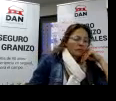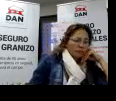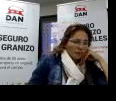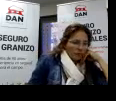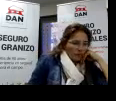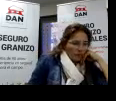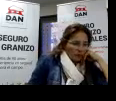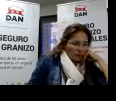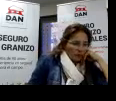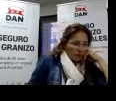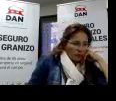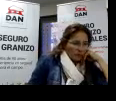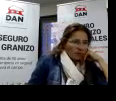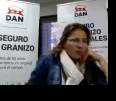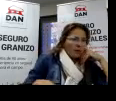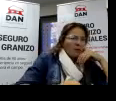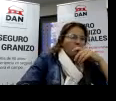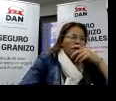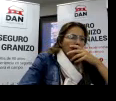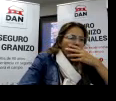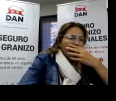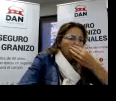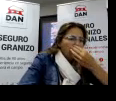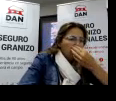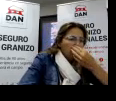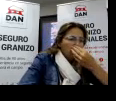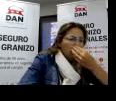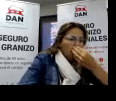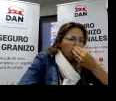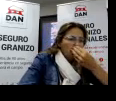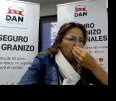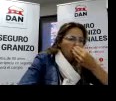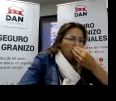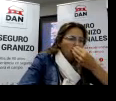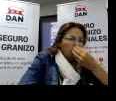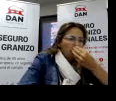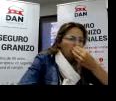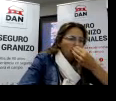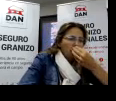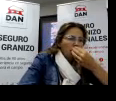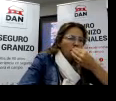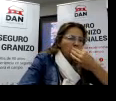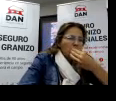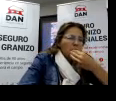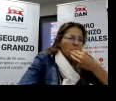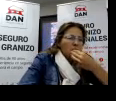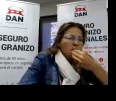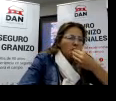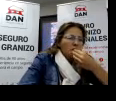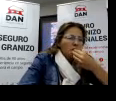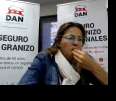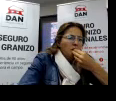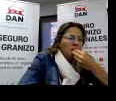ser exagerados. Yo voy a cortar acá, no voy a seguir mostrando mapas de septiembre, siempre mostramos 6 meses de